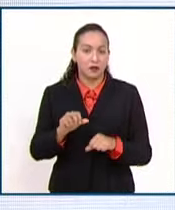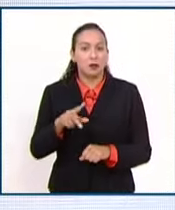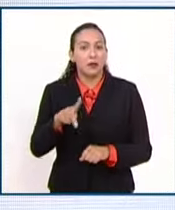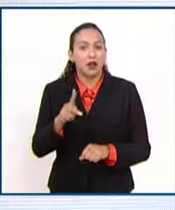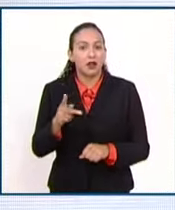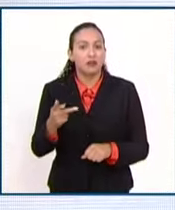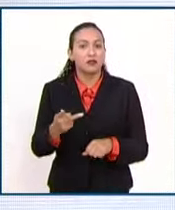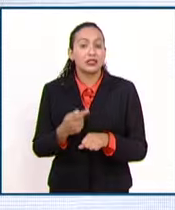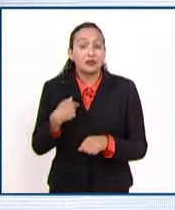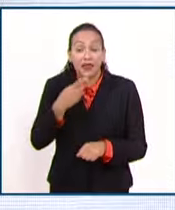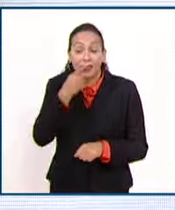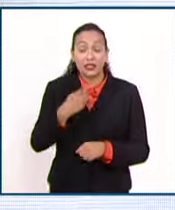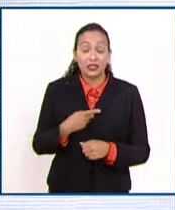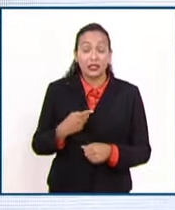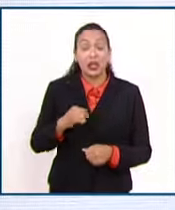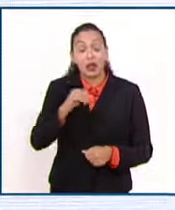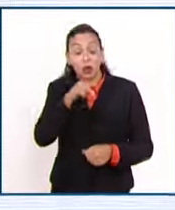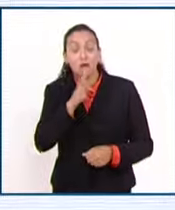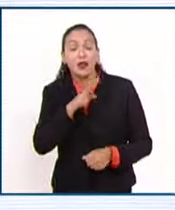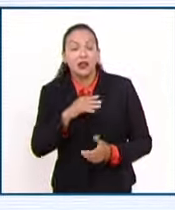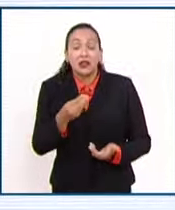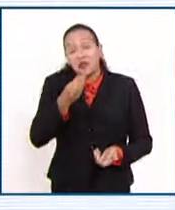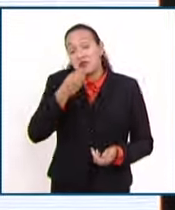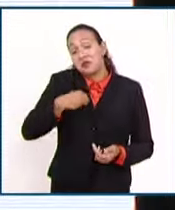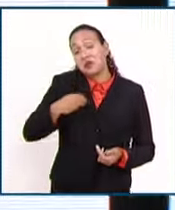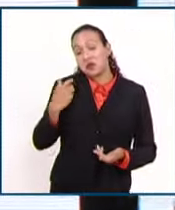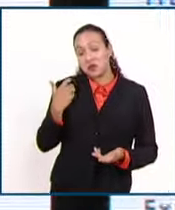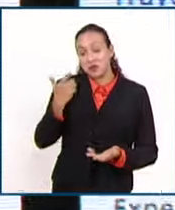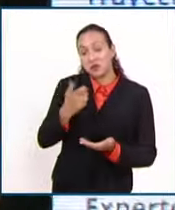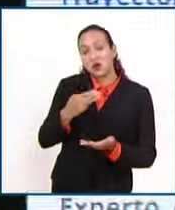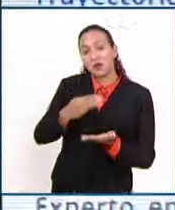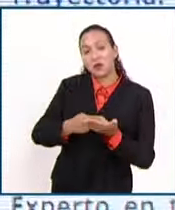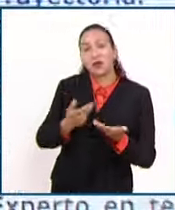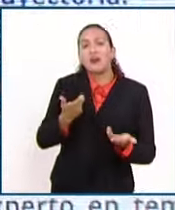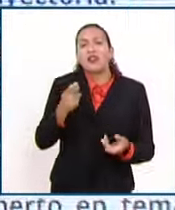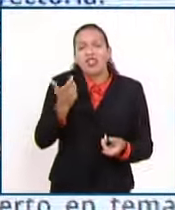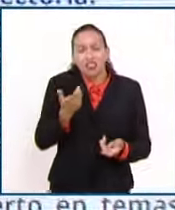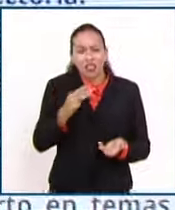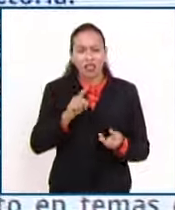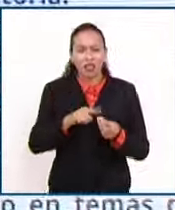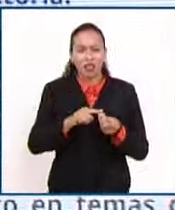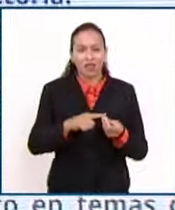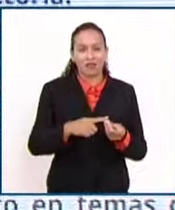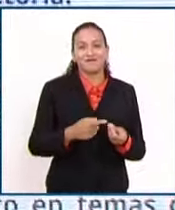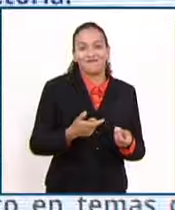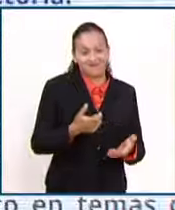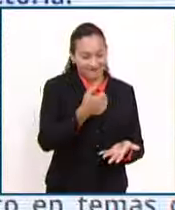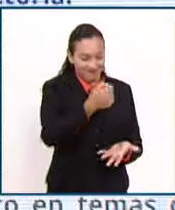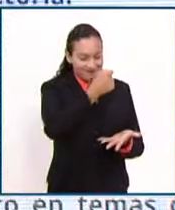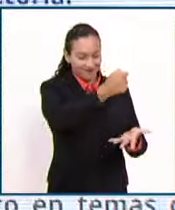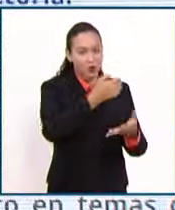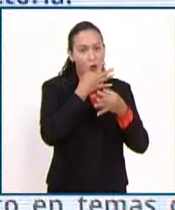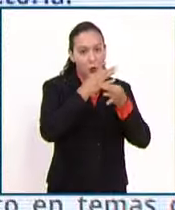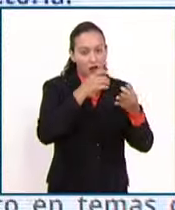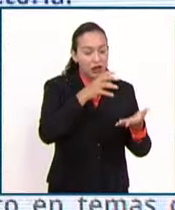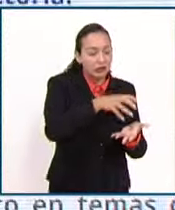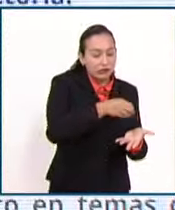tener que sacar del recurso público dinero para pagar la multa. Y no hay realmente en este